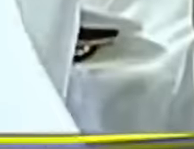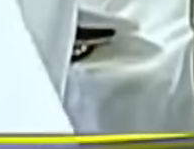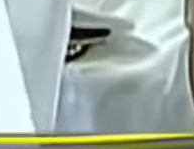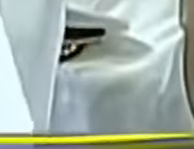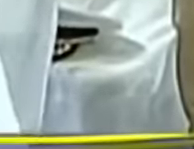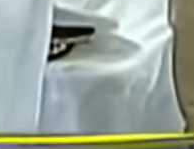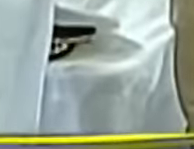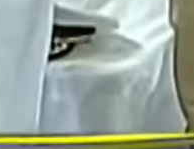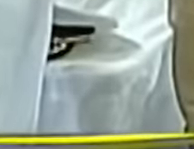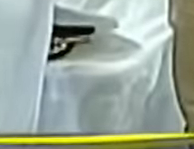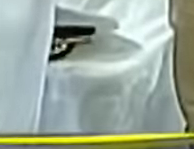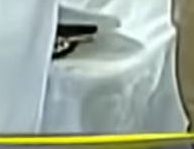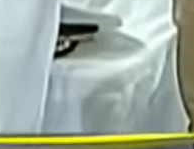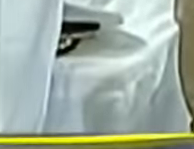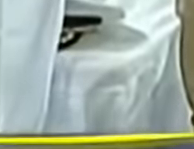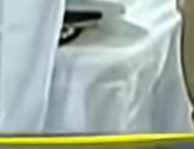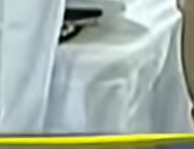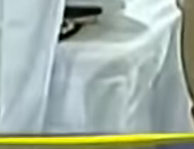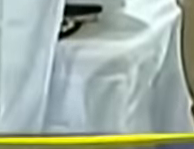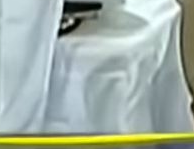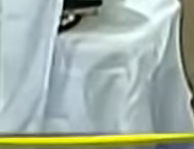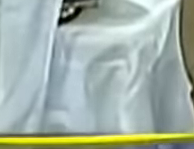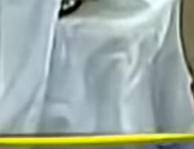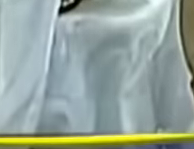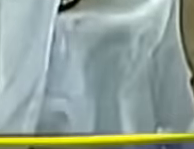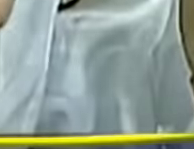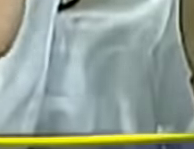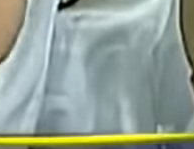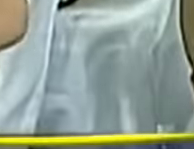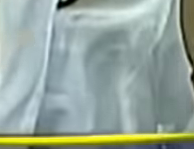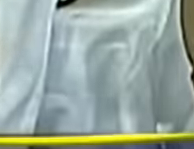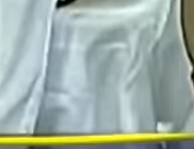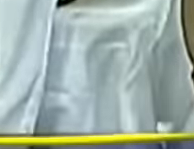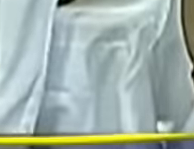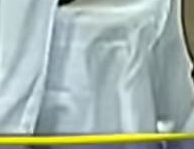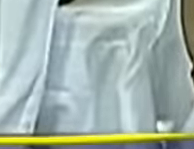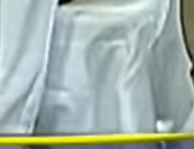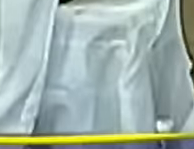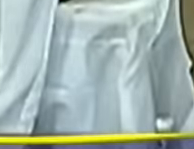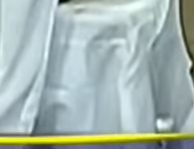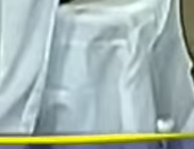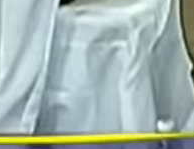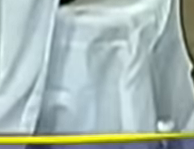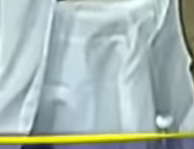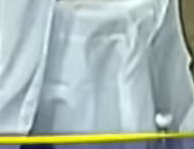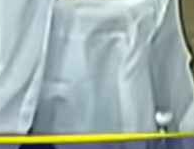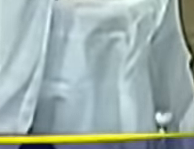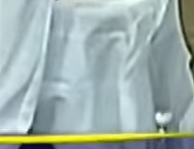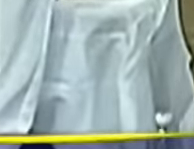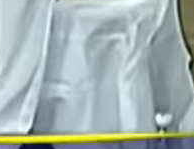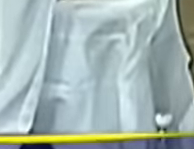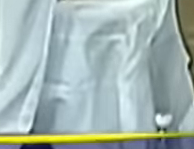de diciembre, donde el pueblo responderá con contundencia en las calles.